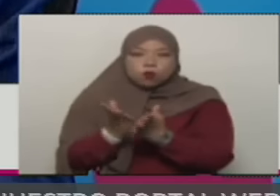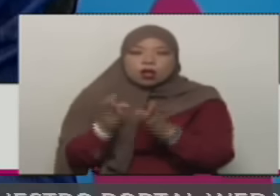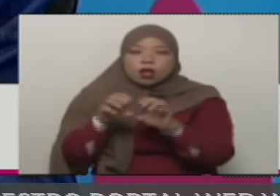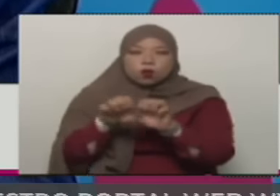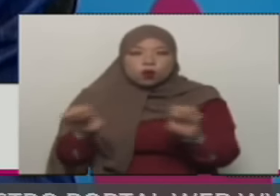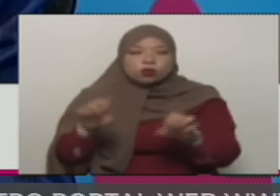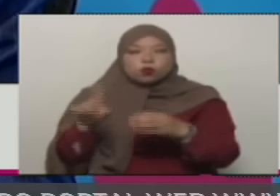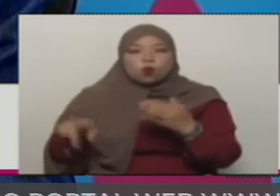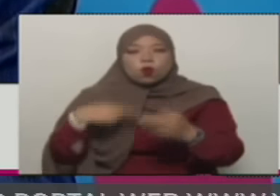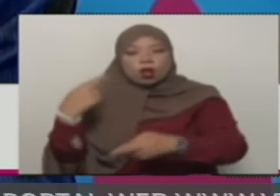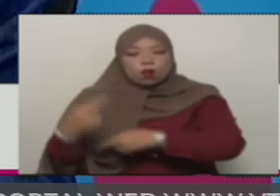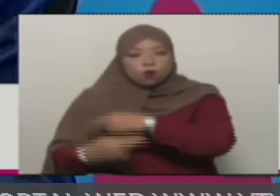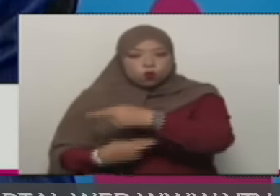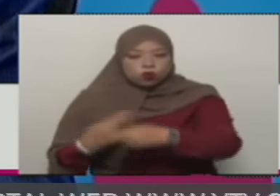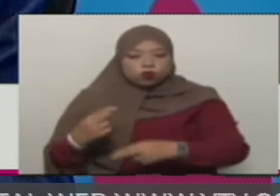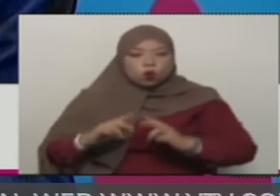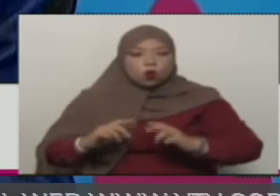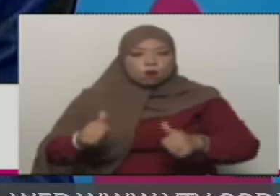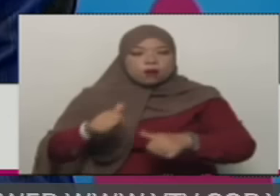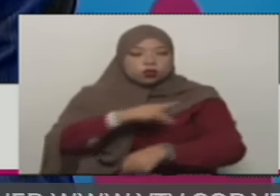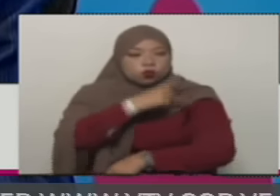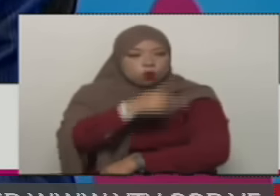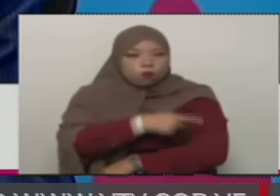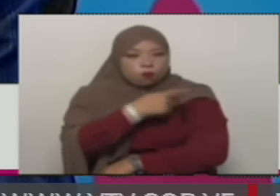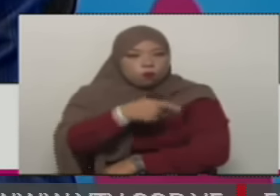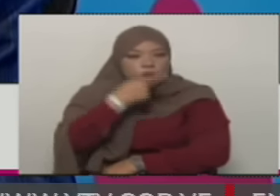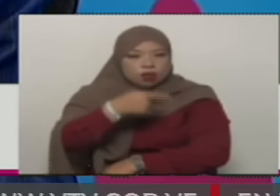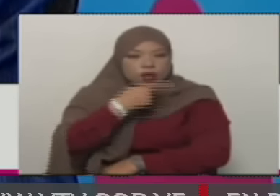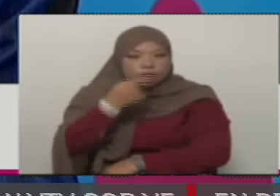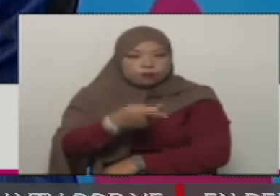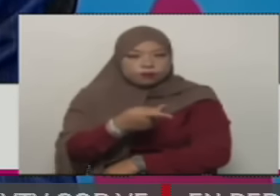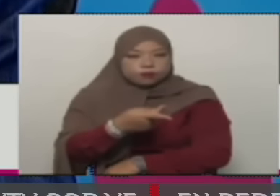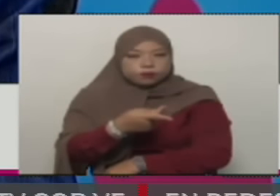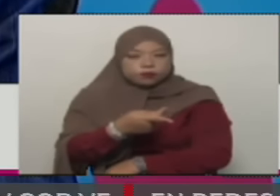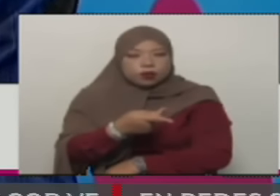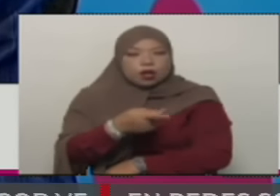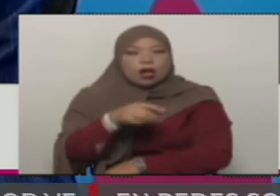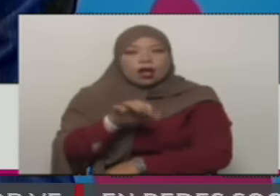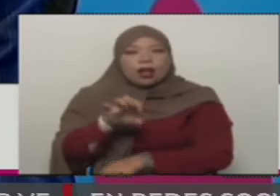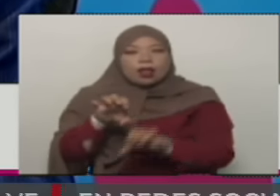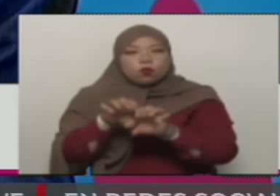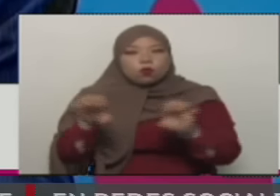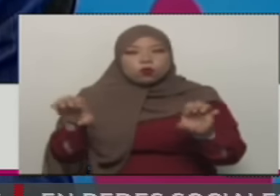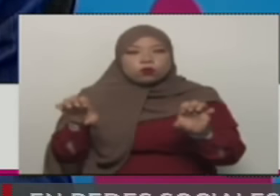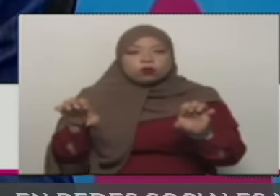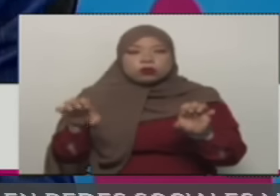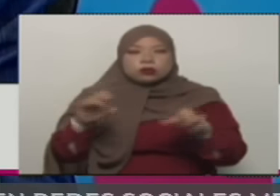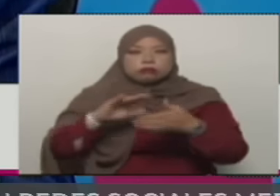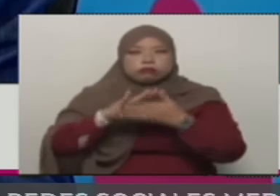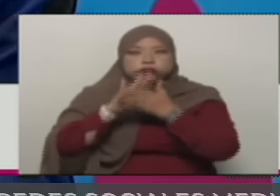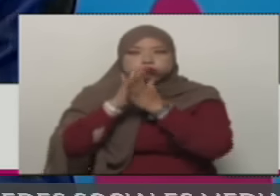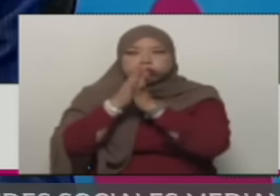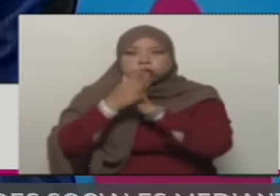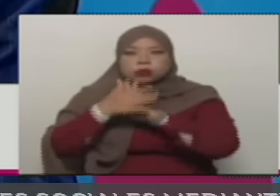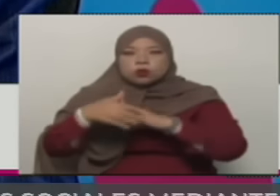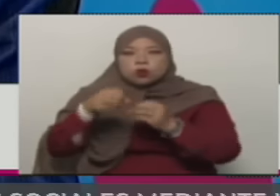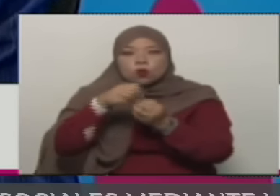Cuando la revolución llegó al poder político, la educación estaba extinguida, la educación